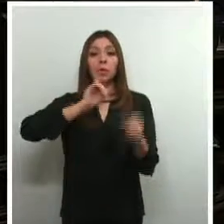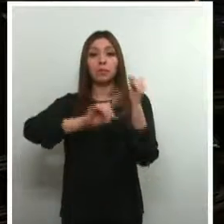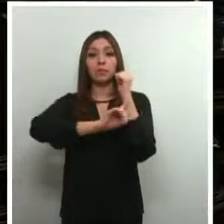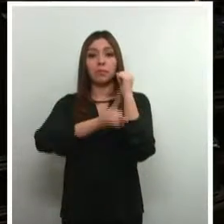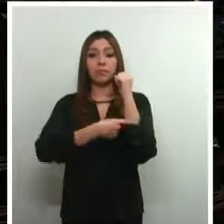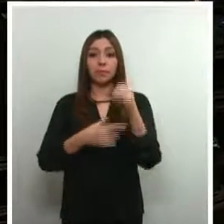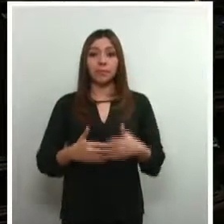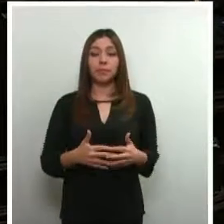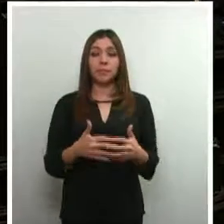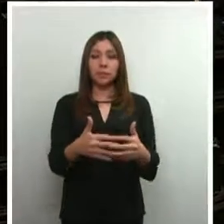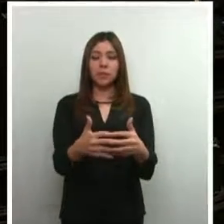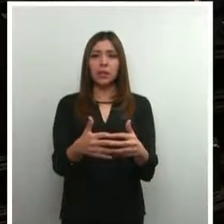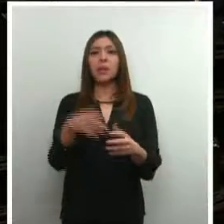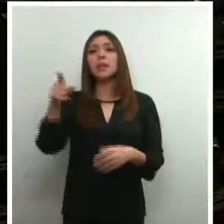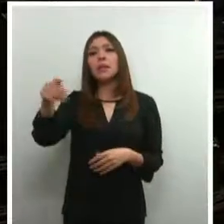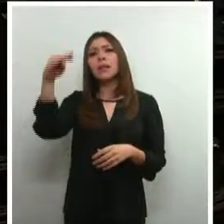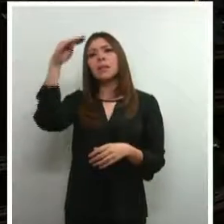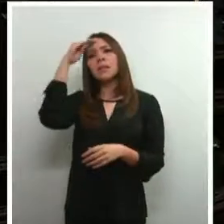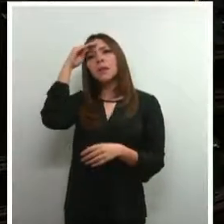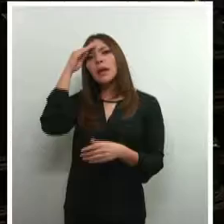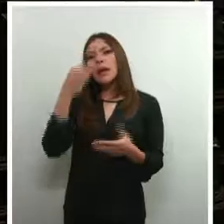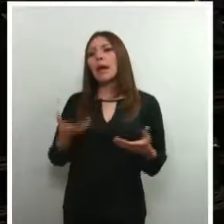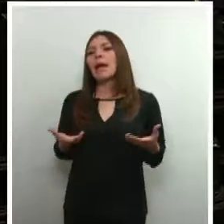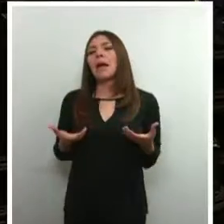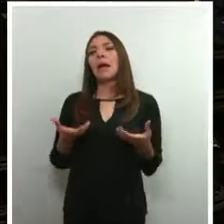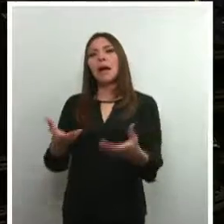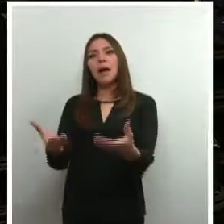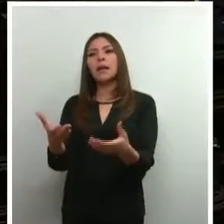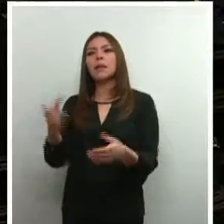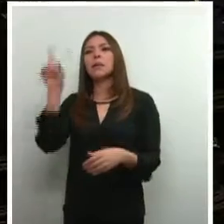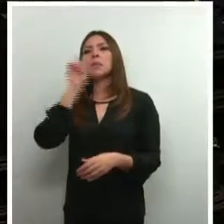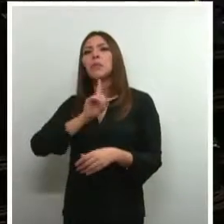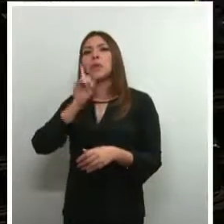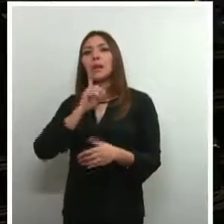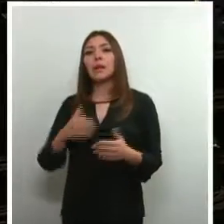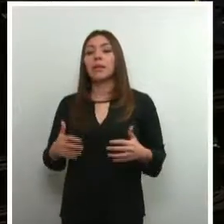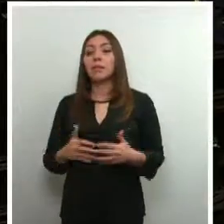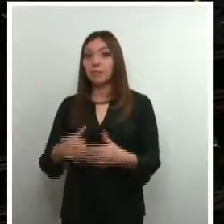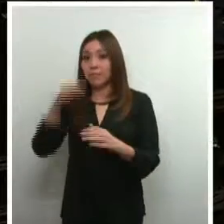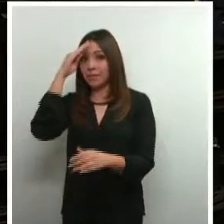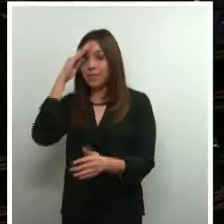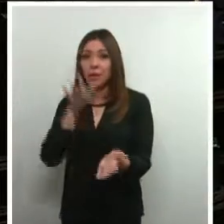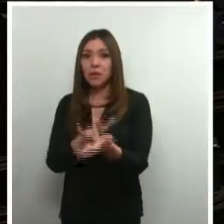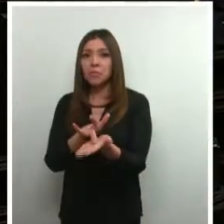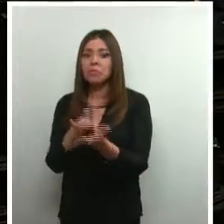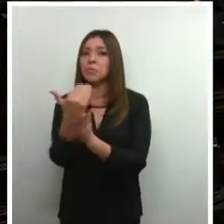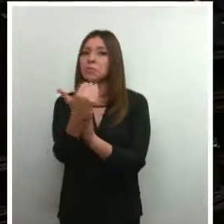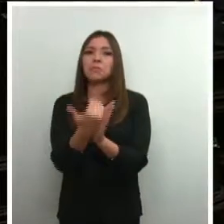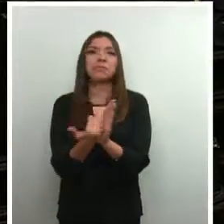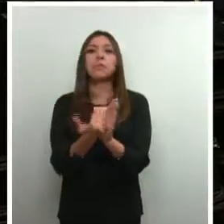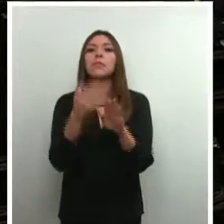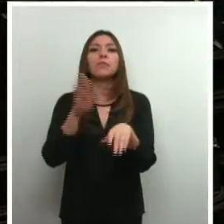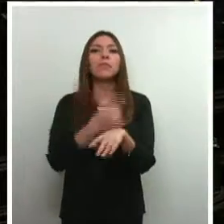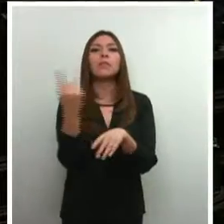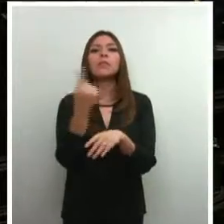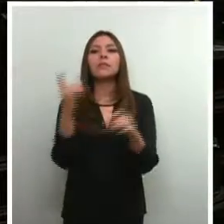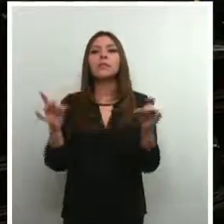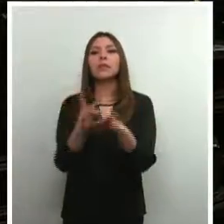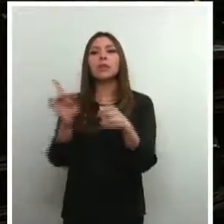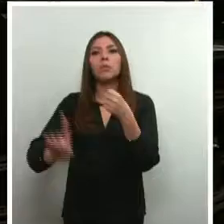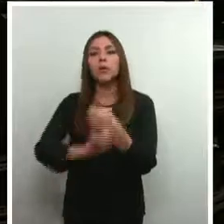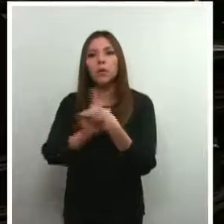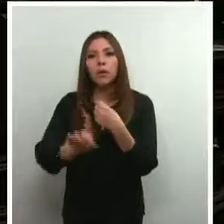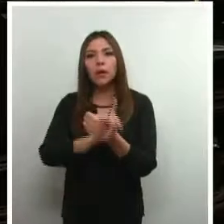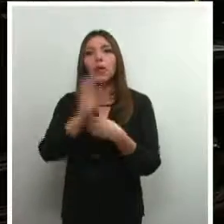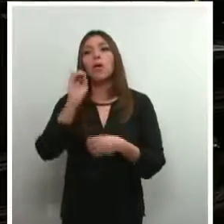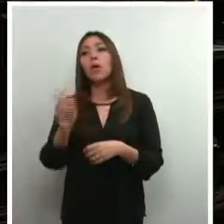poco pensamos en la seguridad en la vía pública de las mujeres embarazadas y el riesgo que tiene, o de los padres y de las